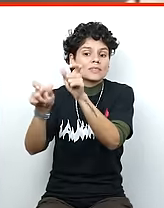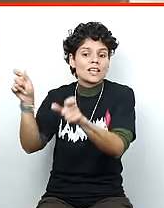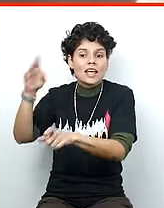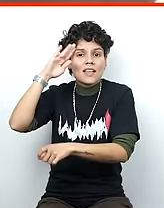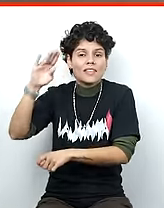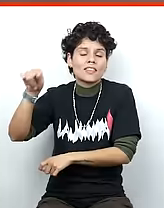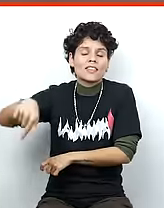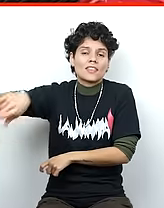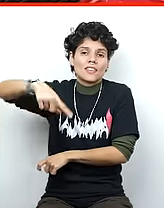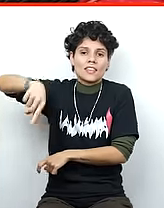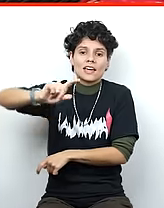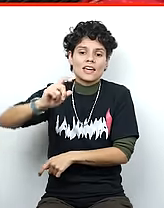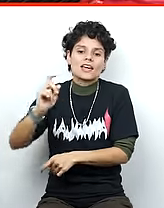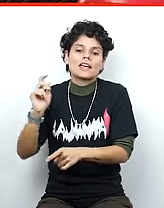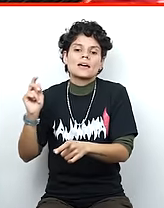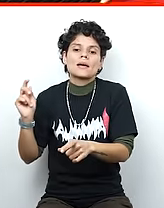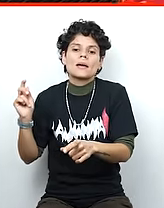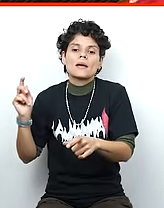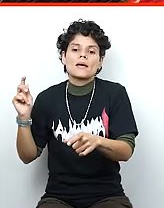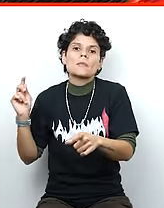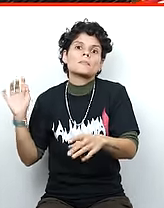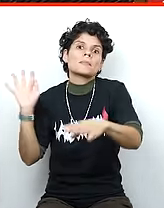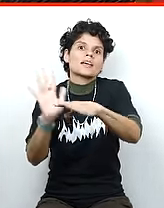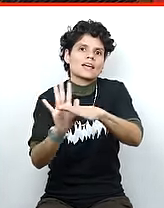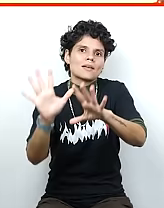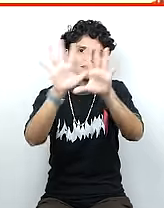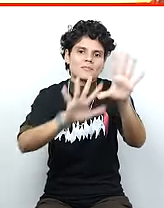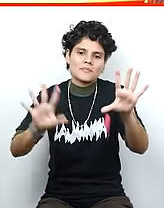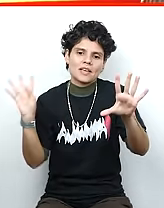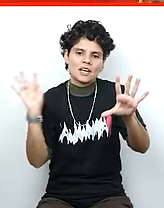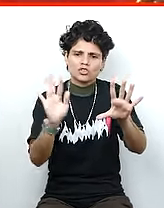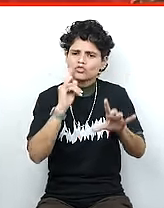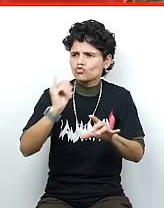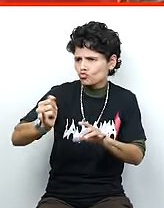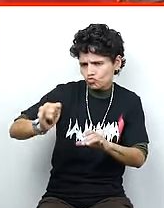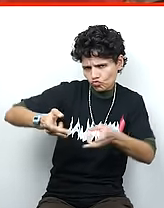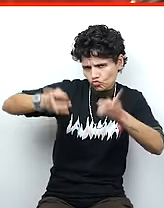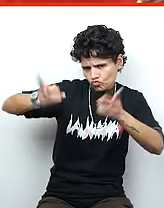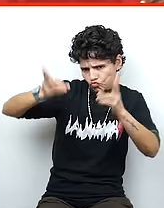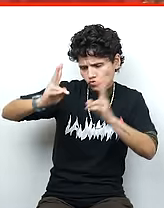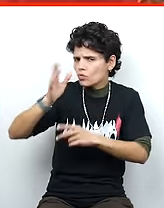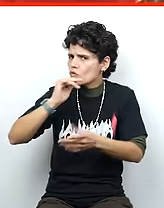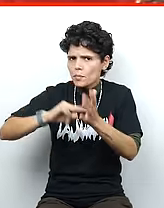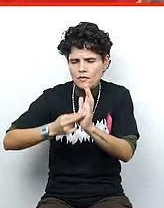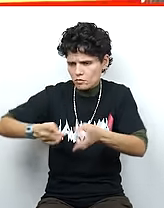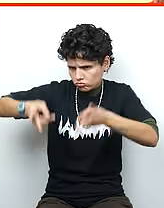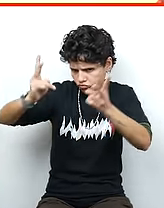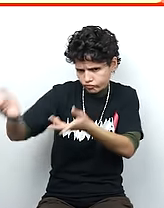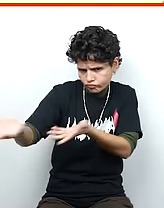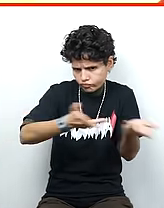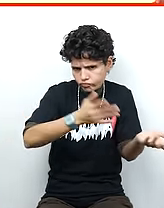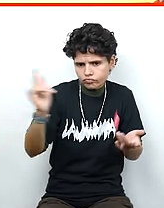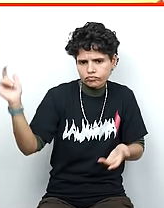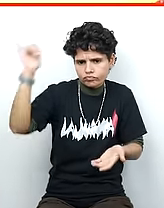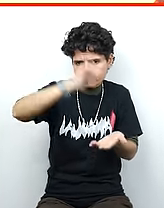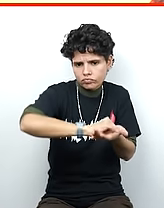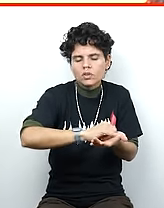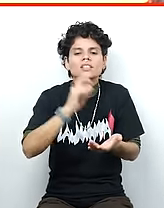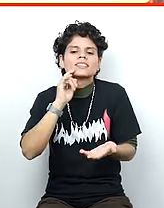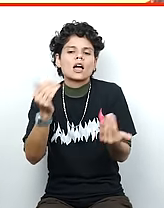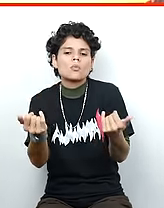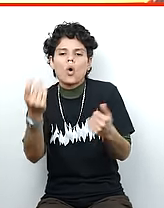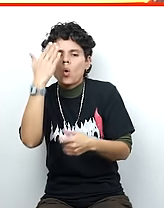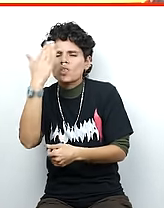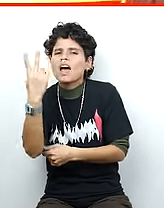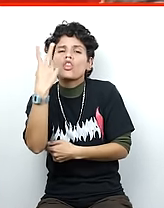Y la vieja me dice, ya, sí, pum, mandó un correo y dice que estaba todo bien, que los oficiales de inmigración dijo que fuéramos para allá, que no había ningún problema y me citaron para tal